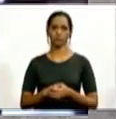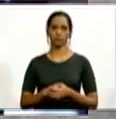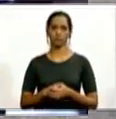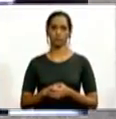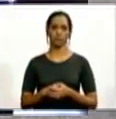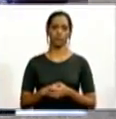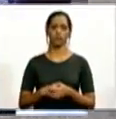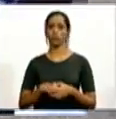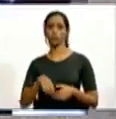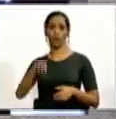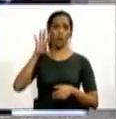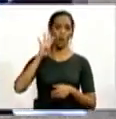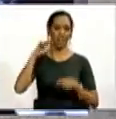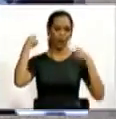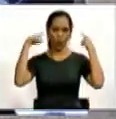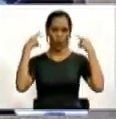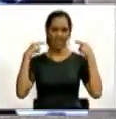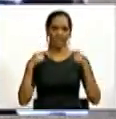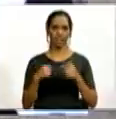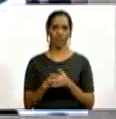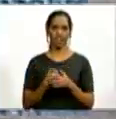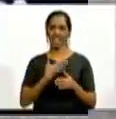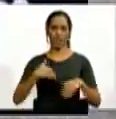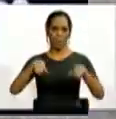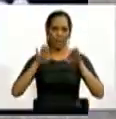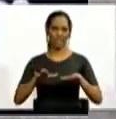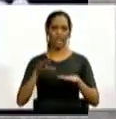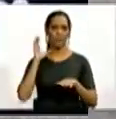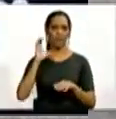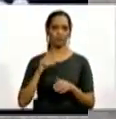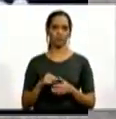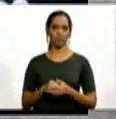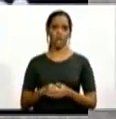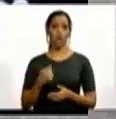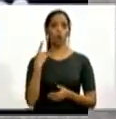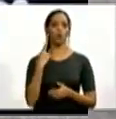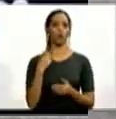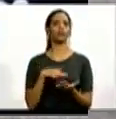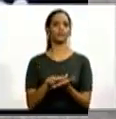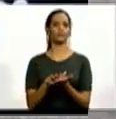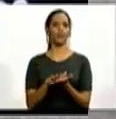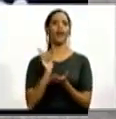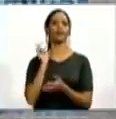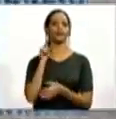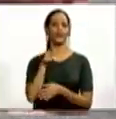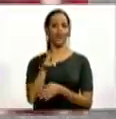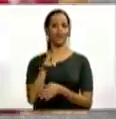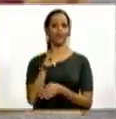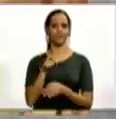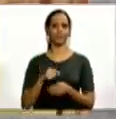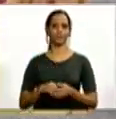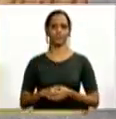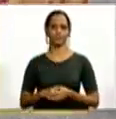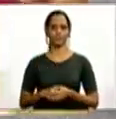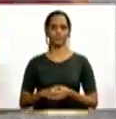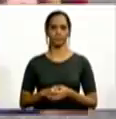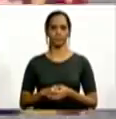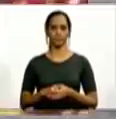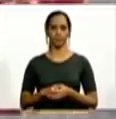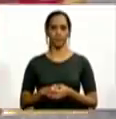son 4 loquitos que están pretendemos paralizar el país. El único que sobra es usted.